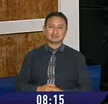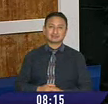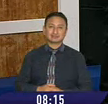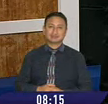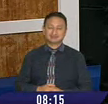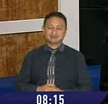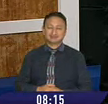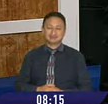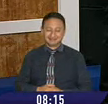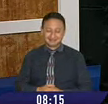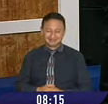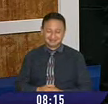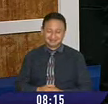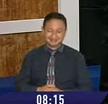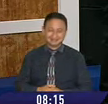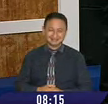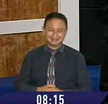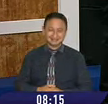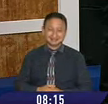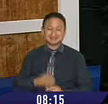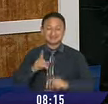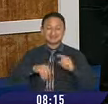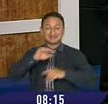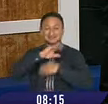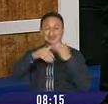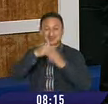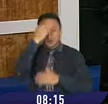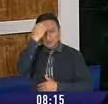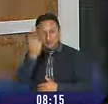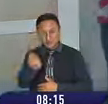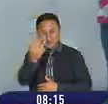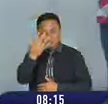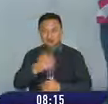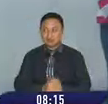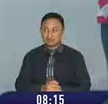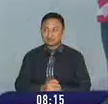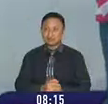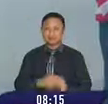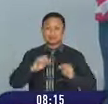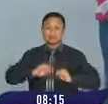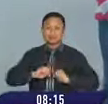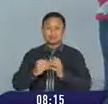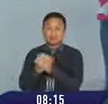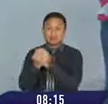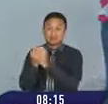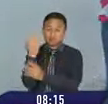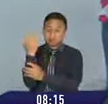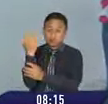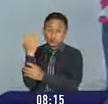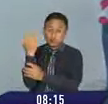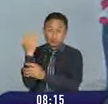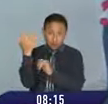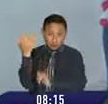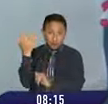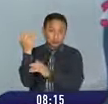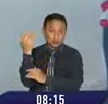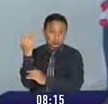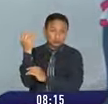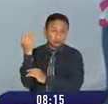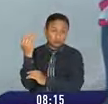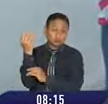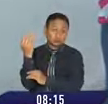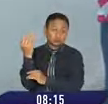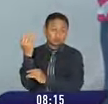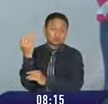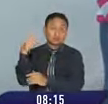Así es, Robert, Diana, compañeros, amigos, muy buenos días. A seguir encendida la velita, mantener esa velita encendida